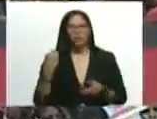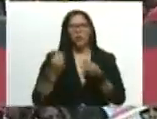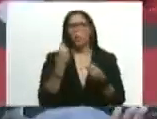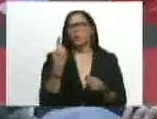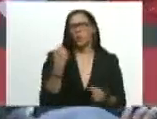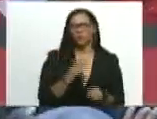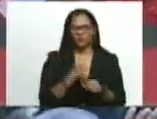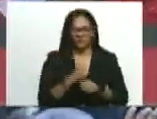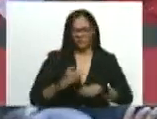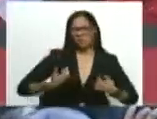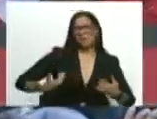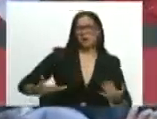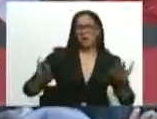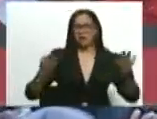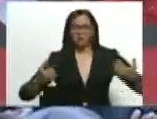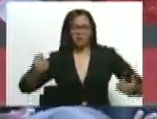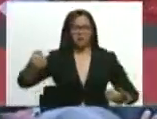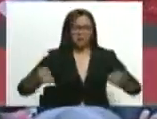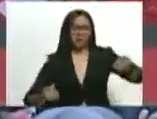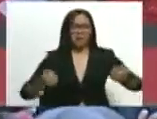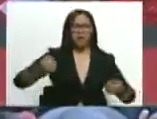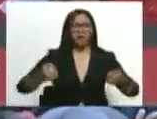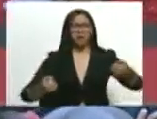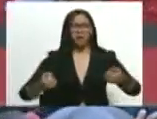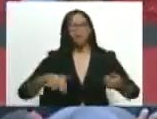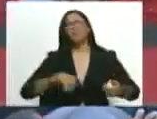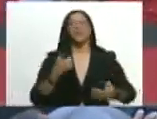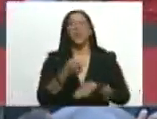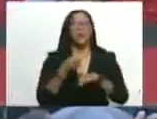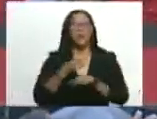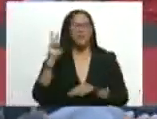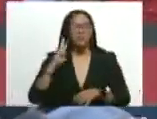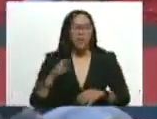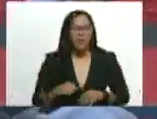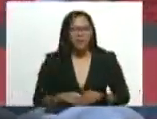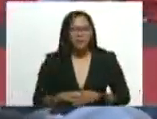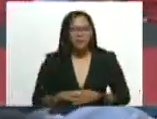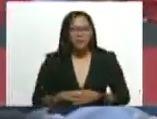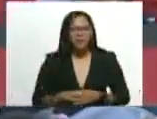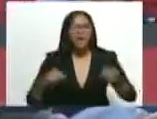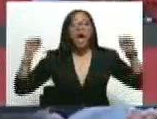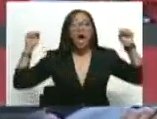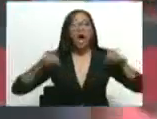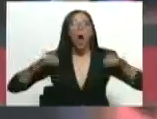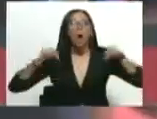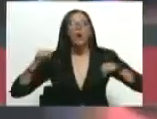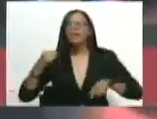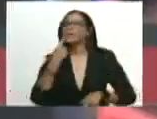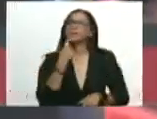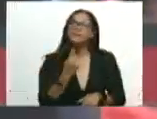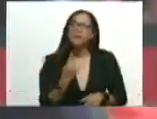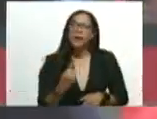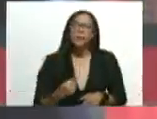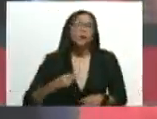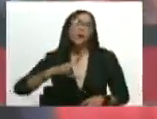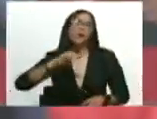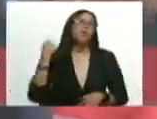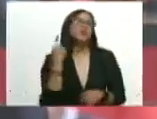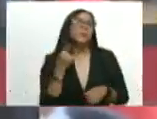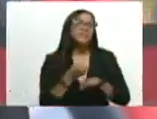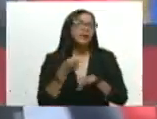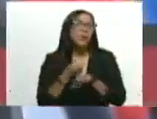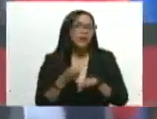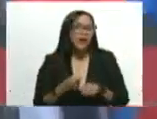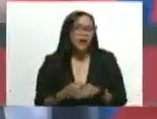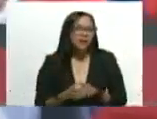trabajador conductor de autobús podía gobernar Venezuela hoy le decimos no solamente lo ha